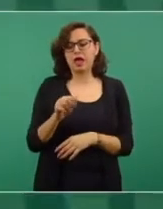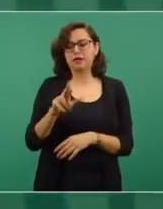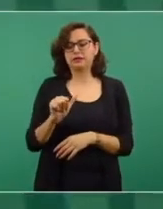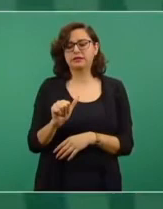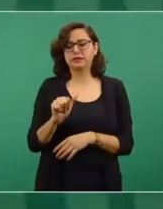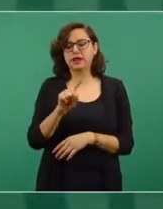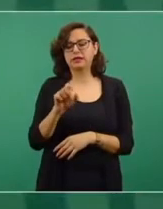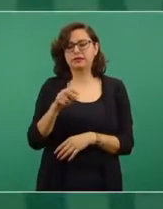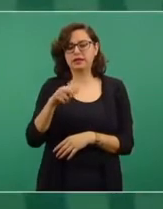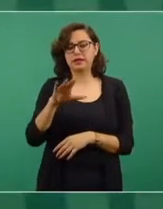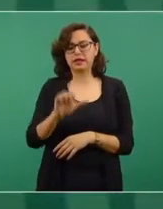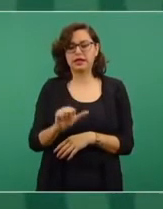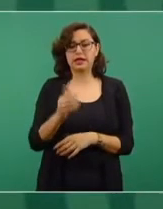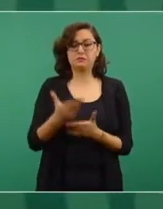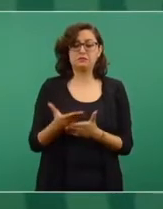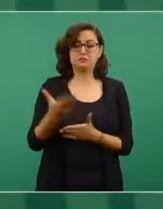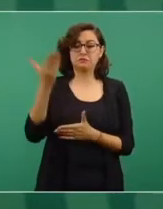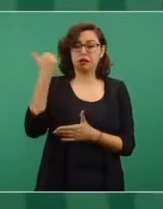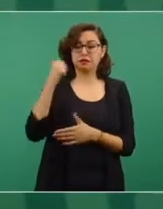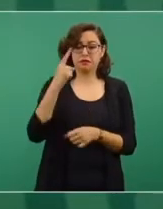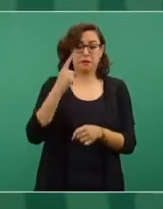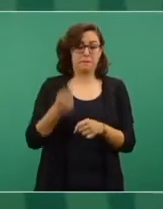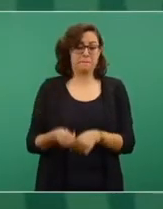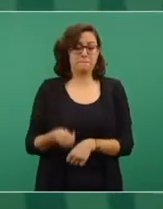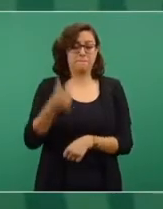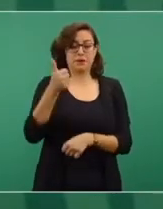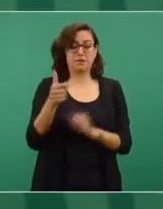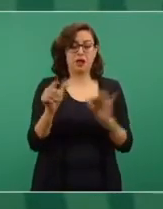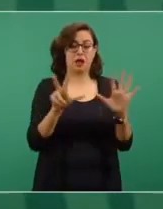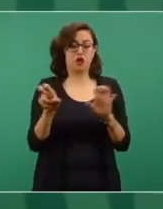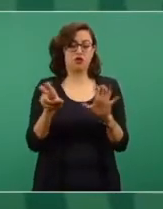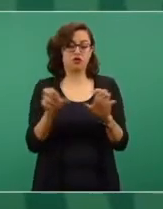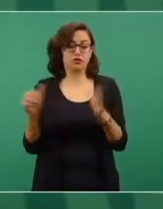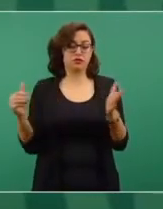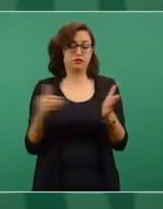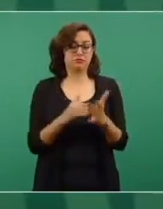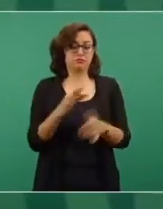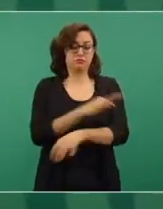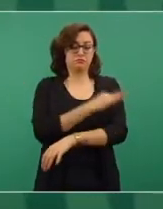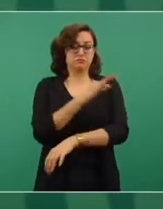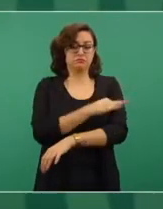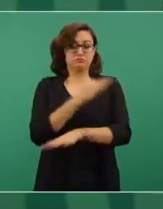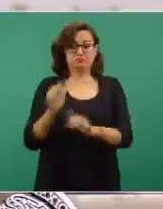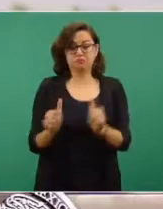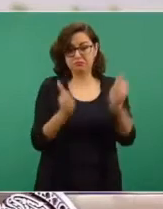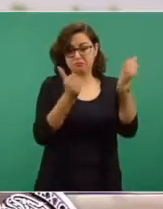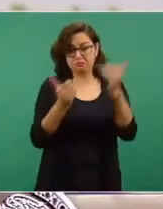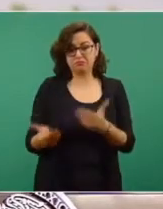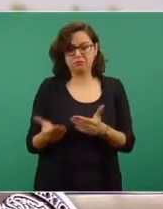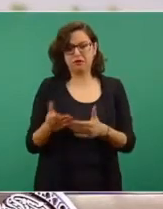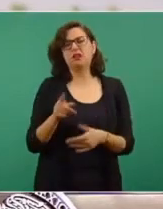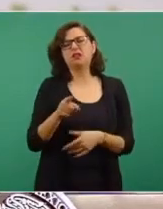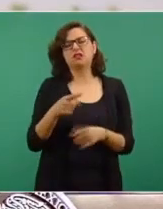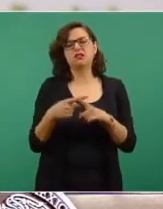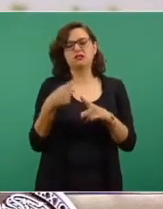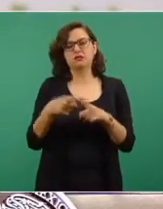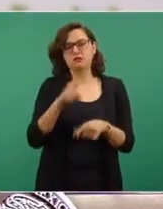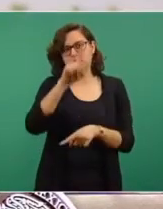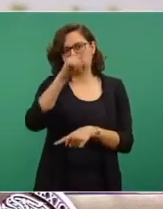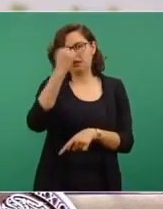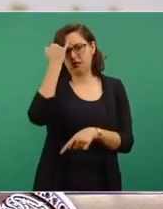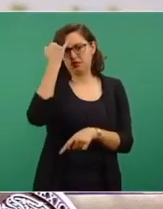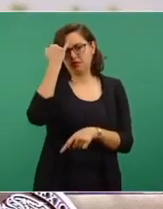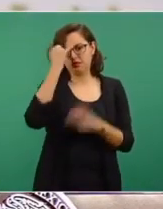habíamos recibido 800,000 vacunas que ya fueron aplicadas hace varias semanas a partir de un contrato que se hizo con el Instituto Serológico de la India,